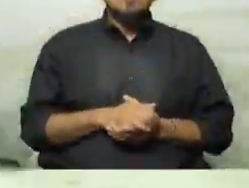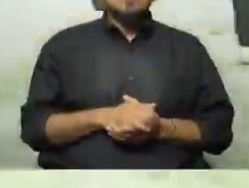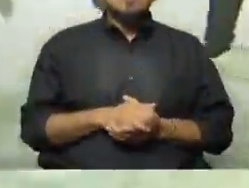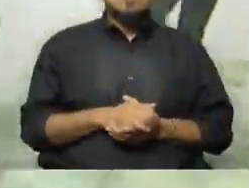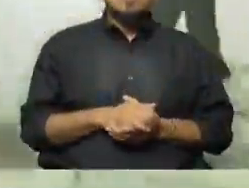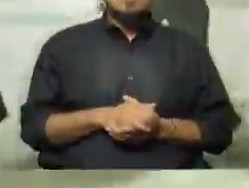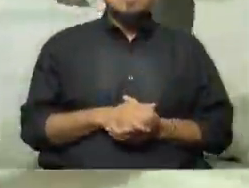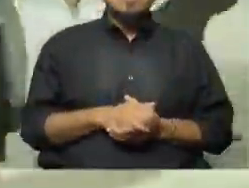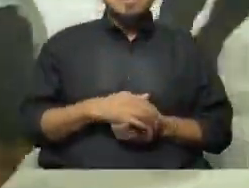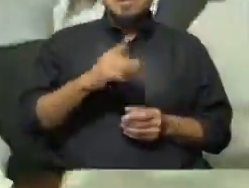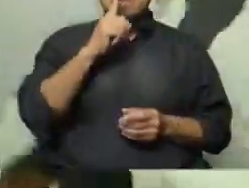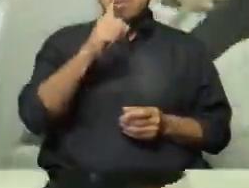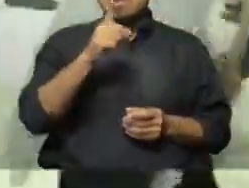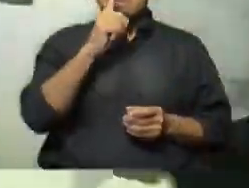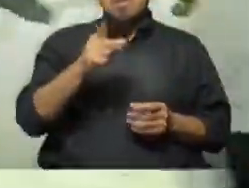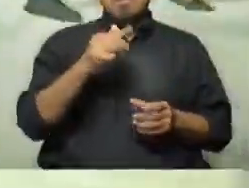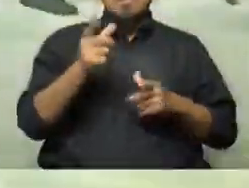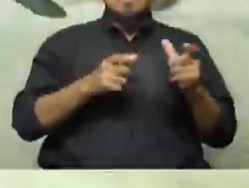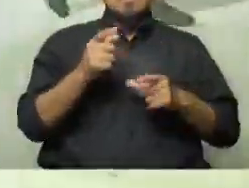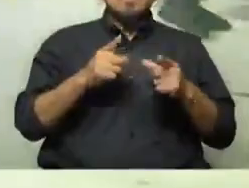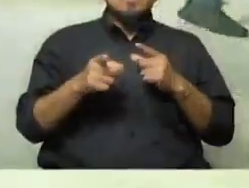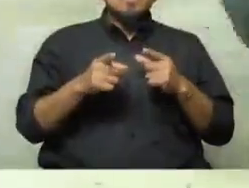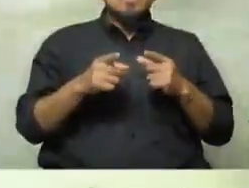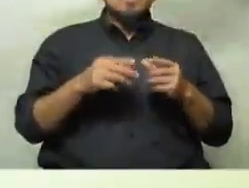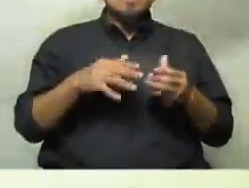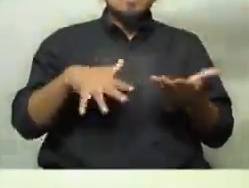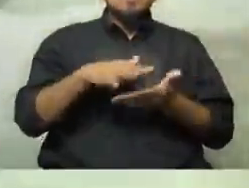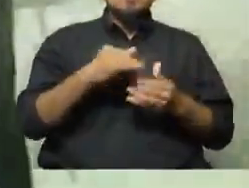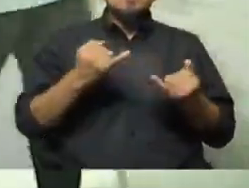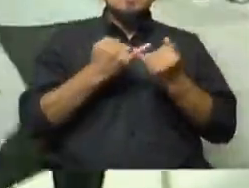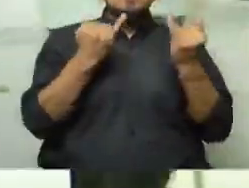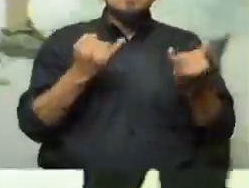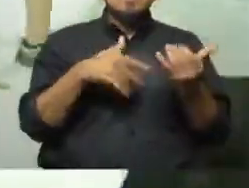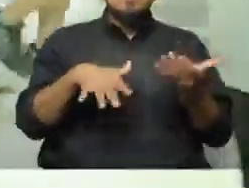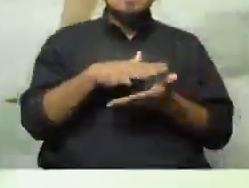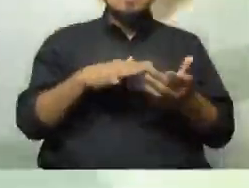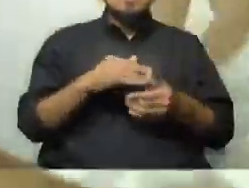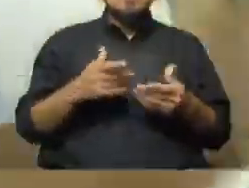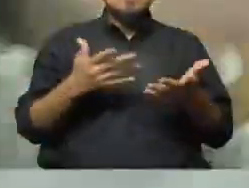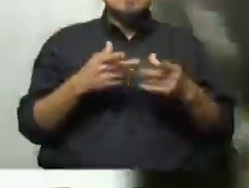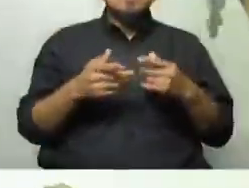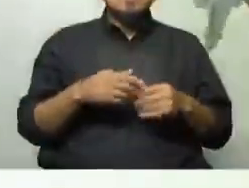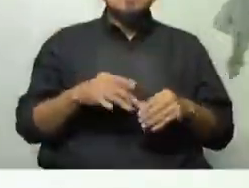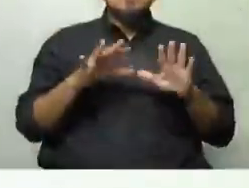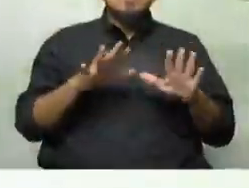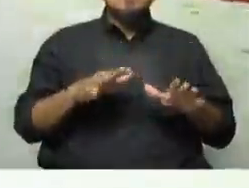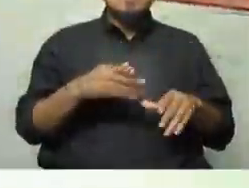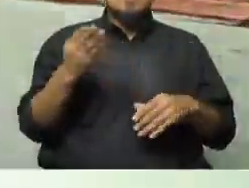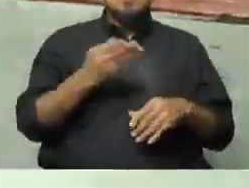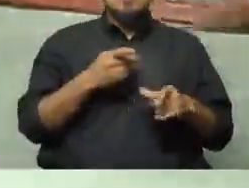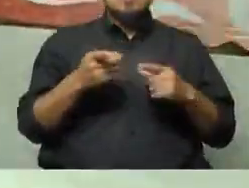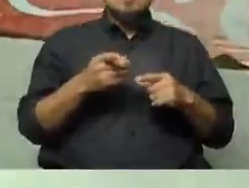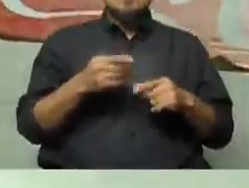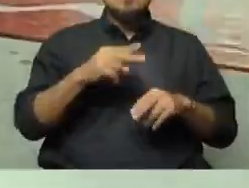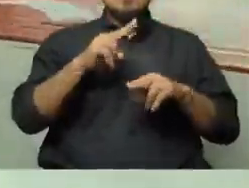de personas. Yo vengo de recorrer, de venir de la Plaza Independencia, y yo creo que a esta altura debe quedar un 10% de sillas.